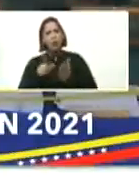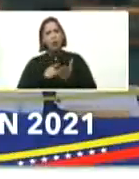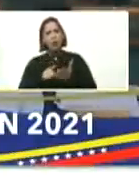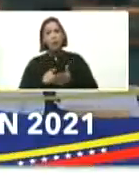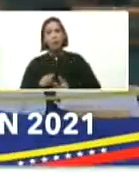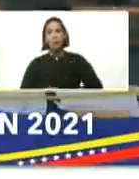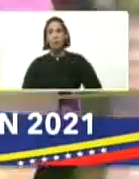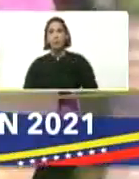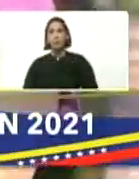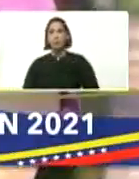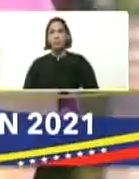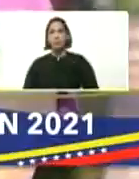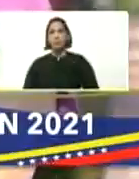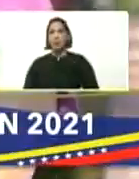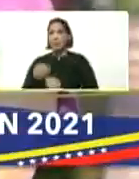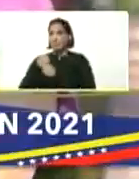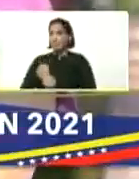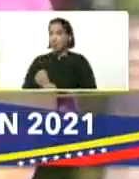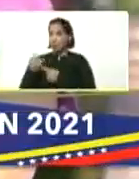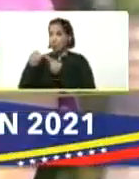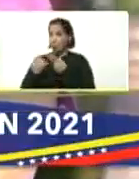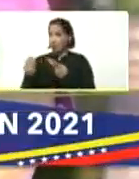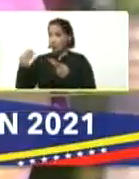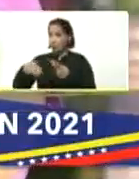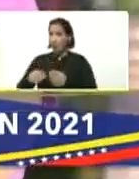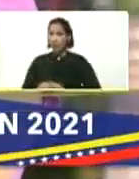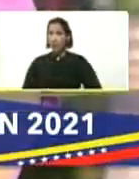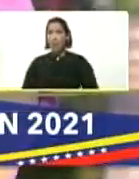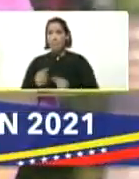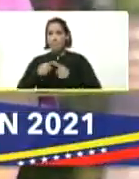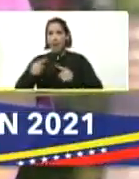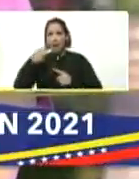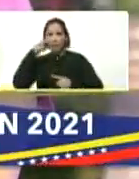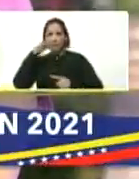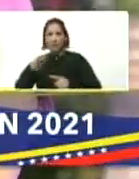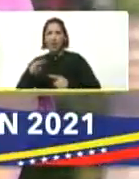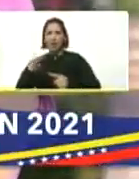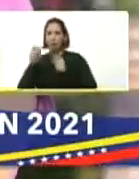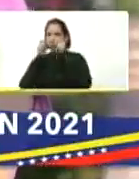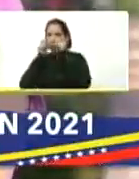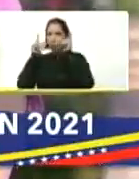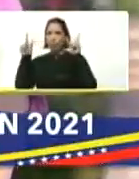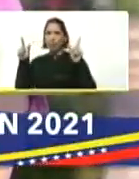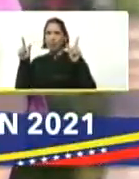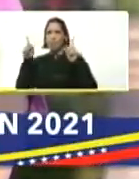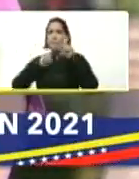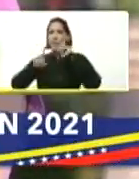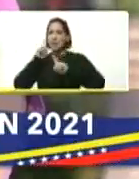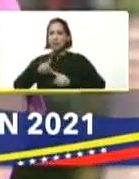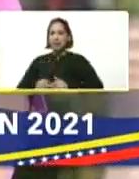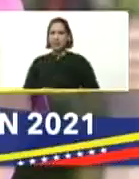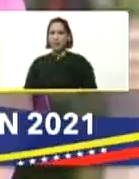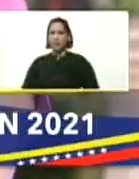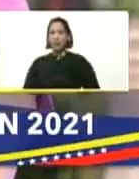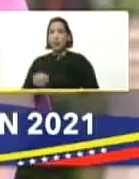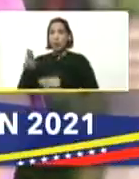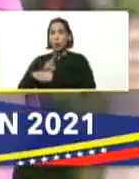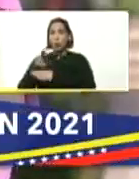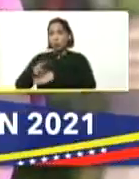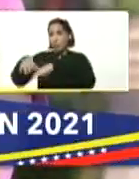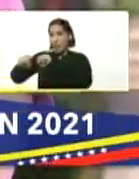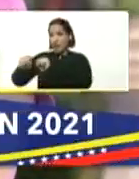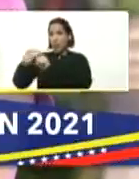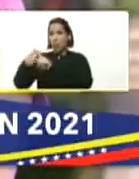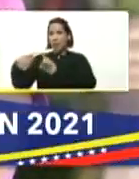pues que espero que sea una herramienta más para desmontar todas las mentiras y las estratagemas que utiliza el imperialismo